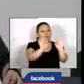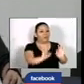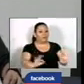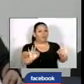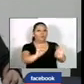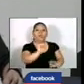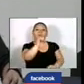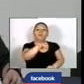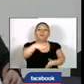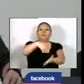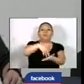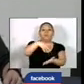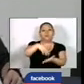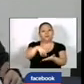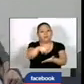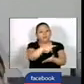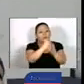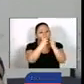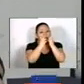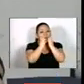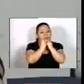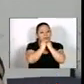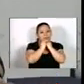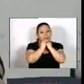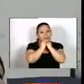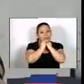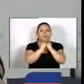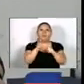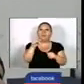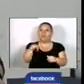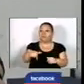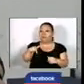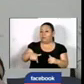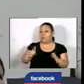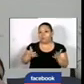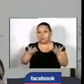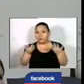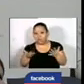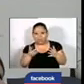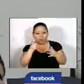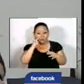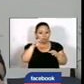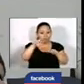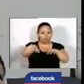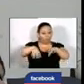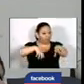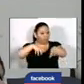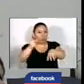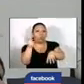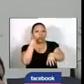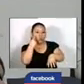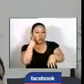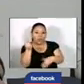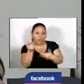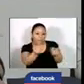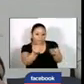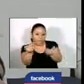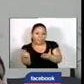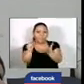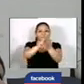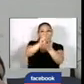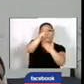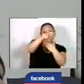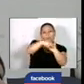de nuestra población más vulnerable. Nuestros departamentos que serán beneficiados por este gran programa